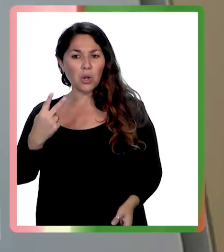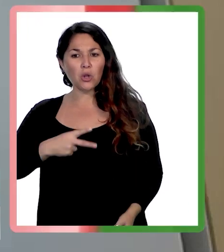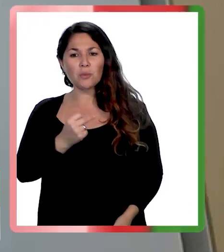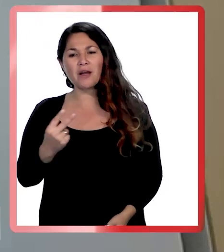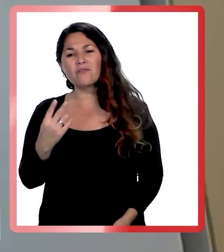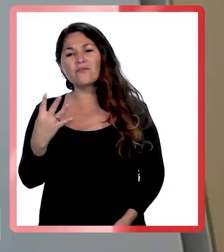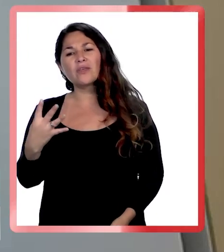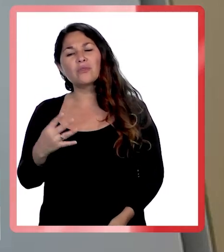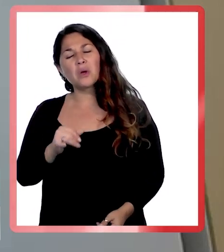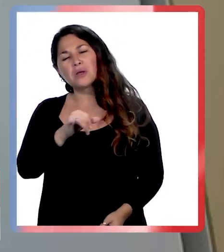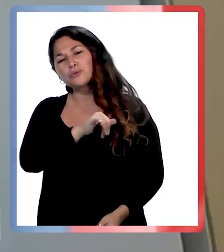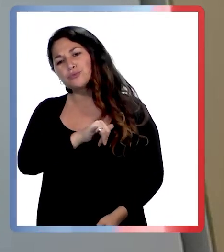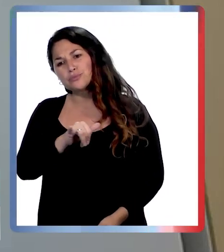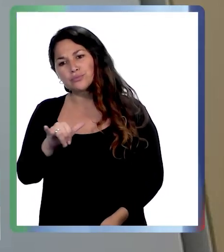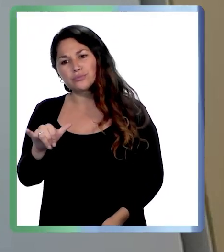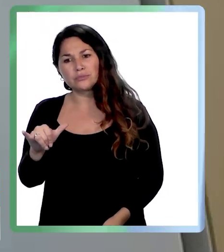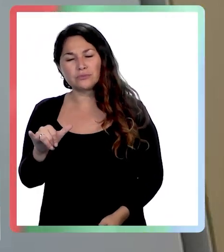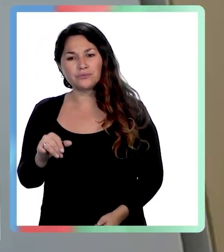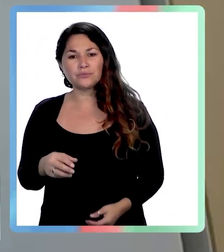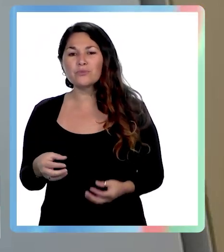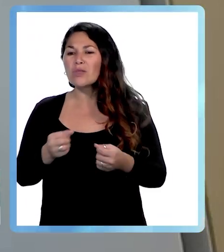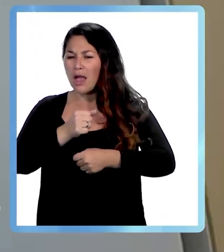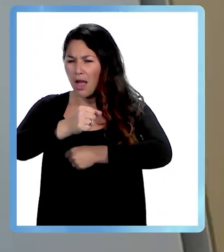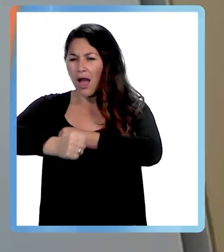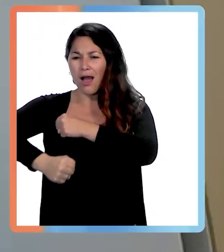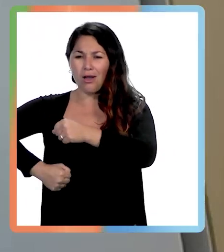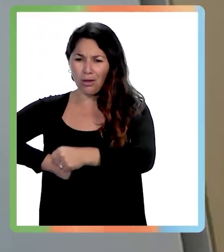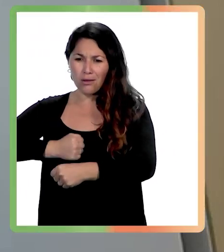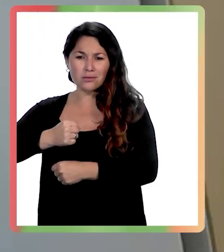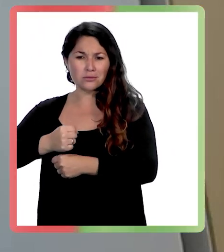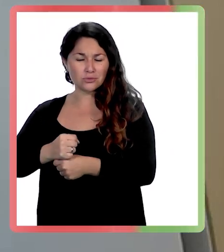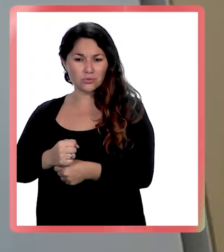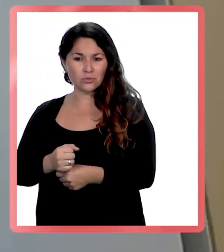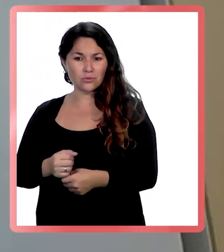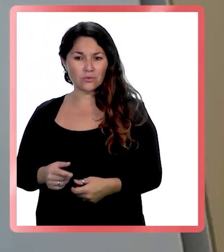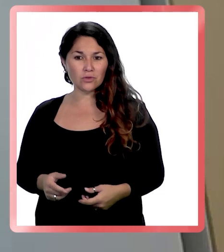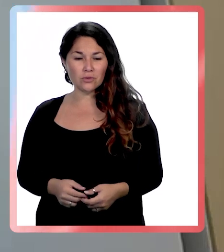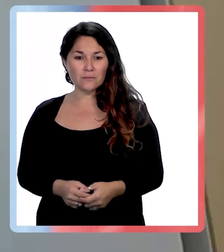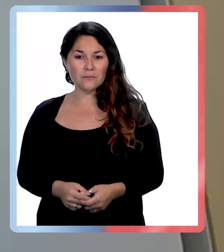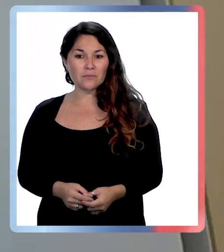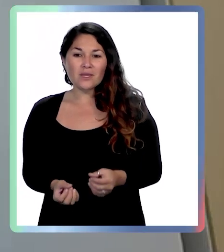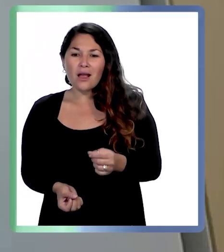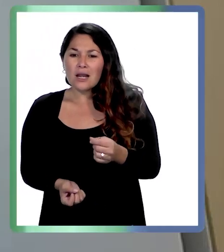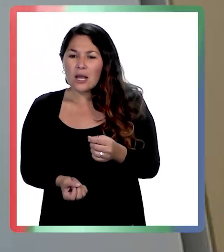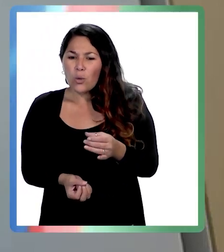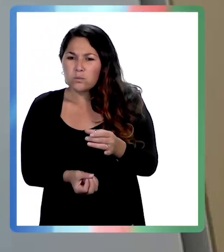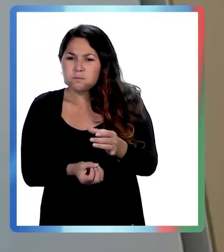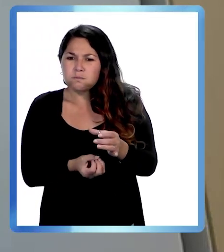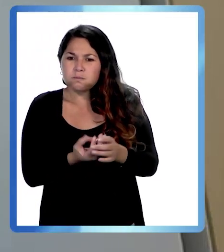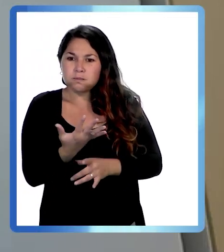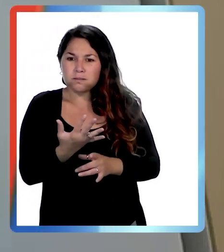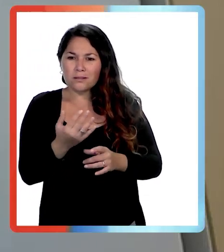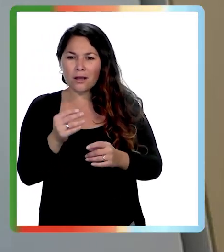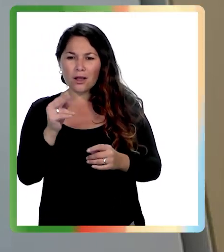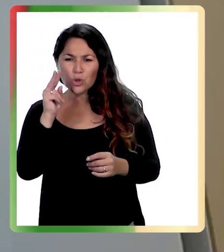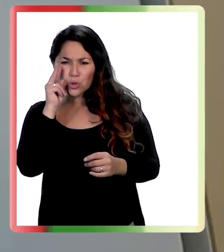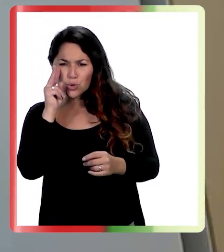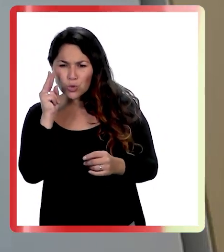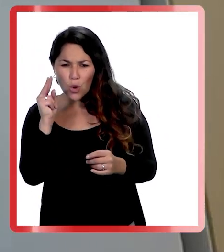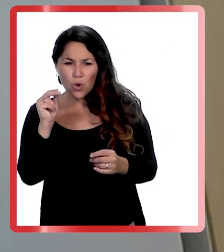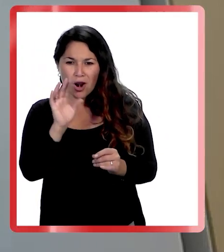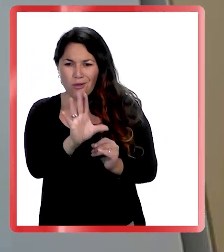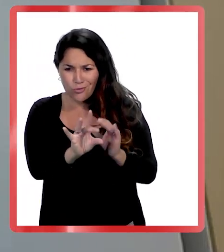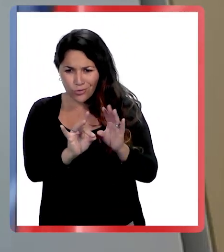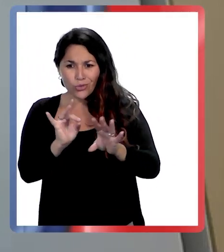el 2024, después que han pasado probablemente muchos años desde la aparición de muchos métodos